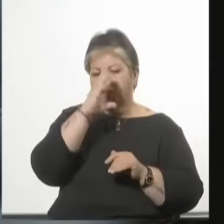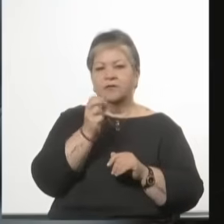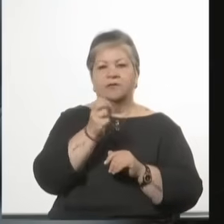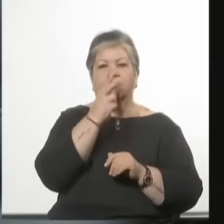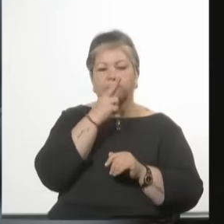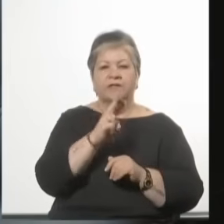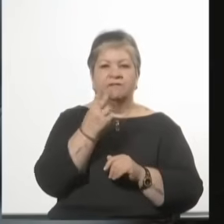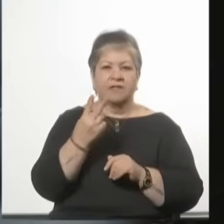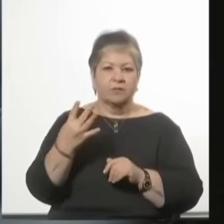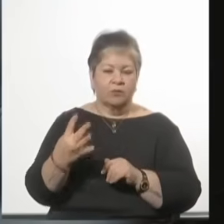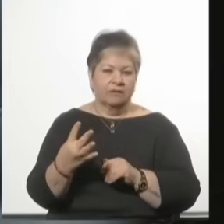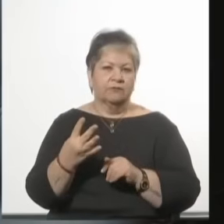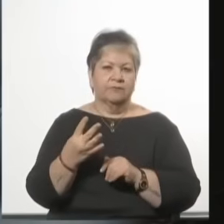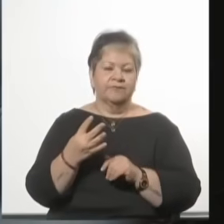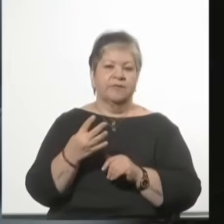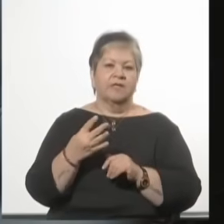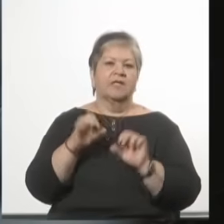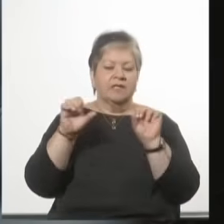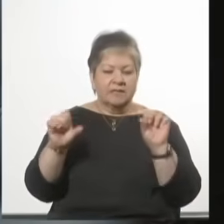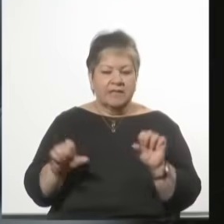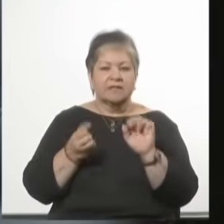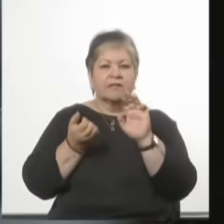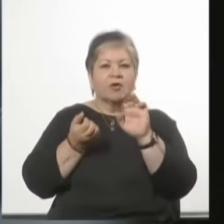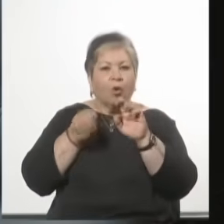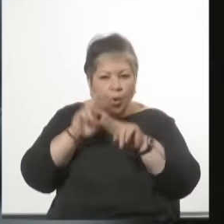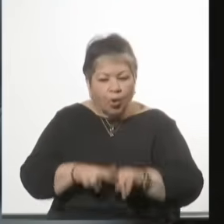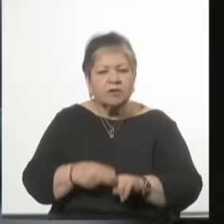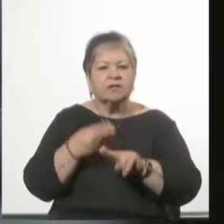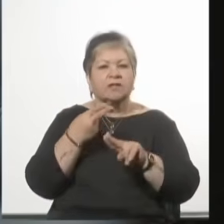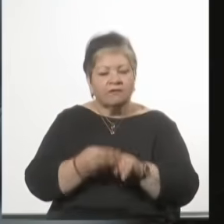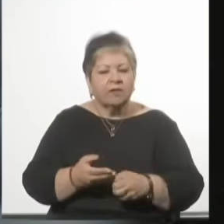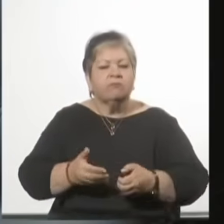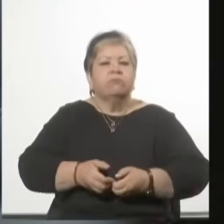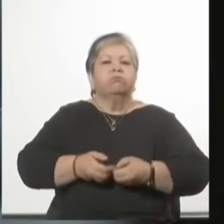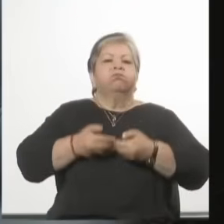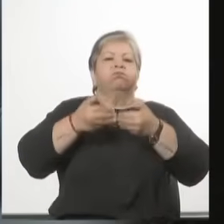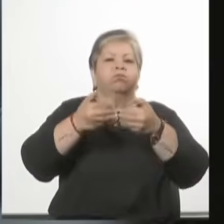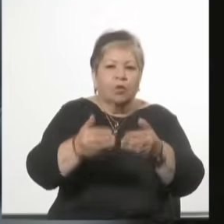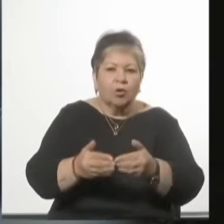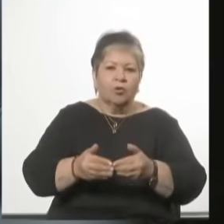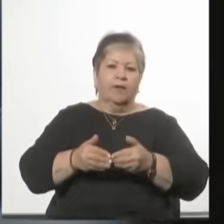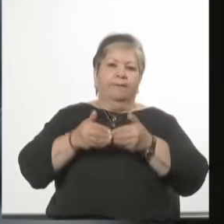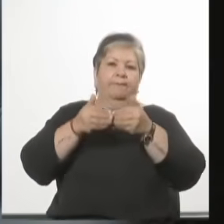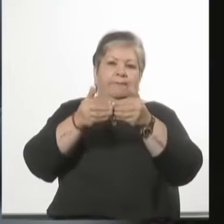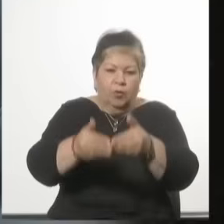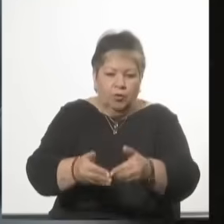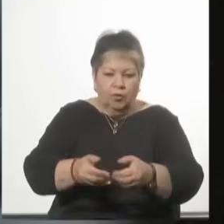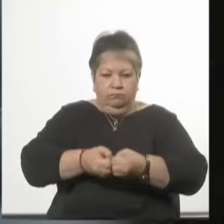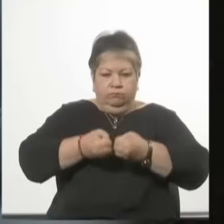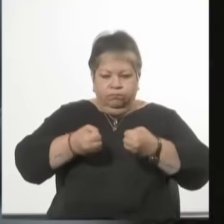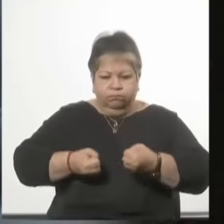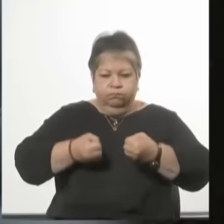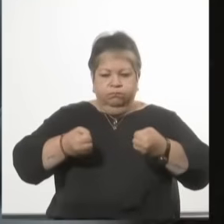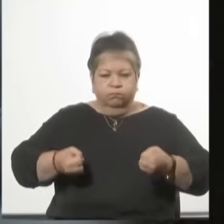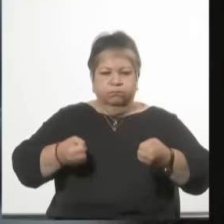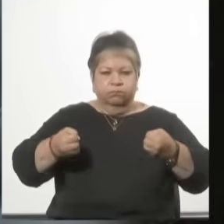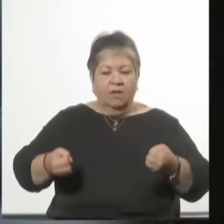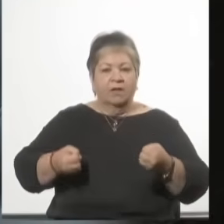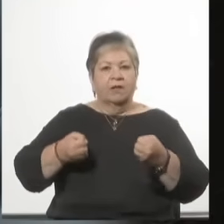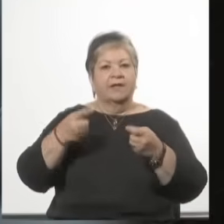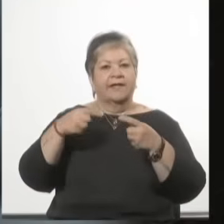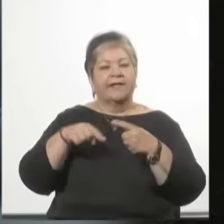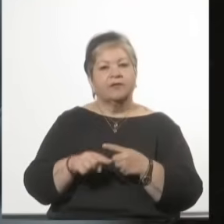2024, Cardama realiza una nueva solicitud de prórroga por un plazo de 10 días ante el Ministerio de Defensa Nacional, justificando que dicho